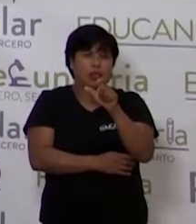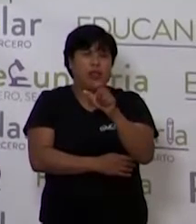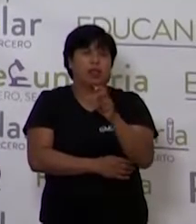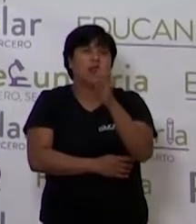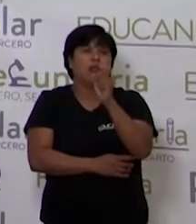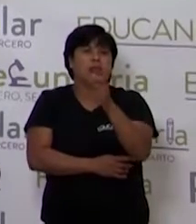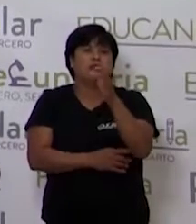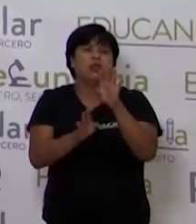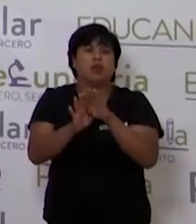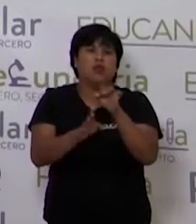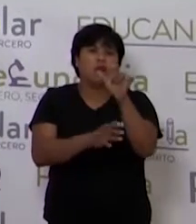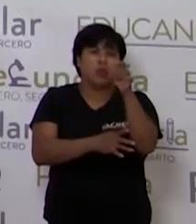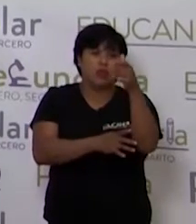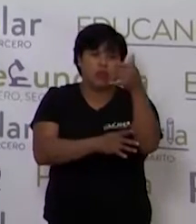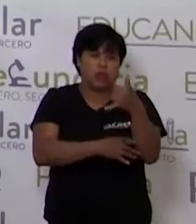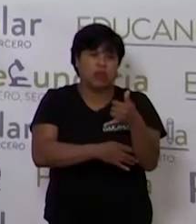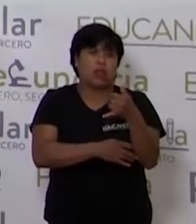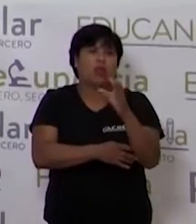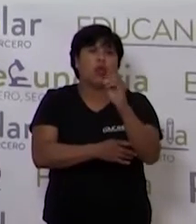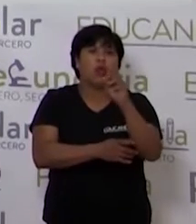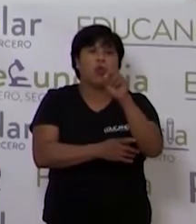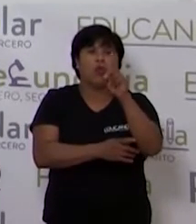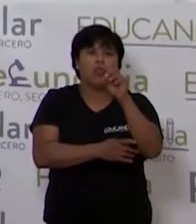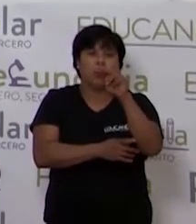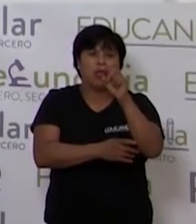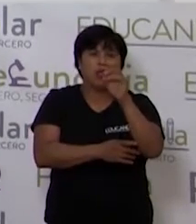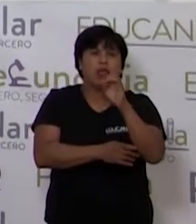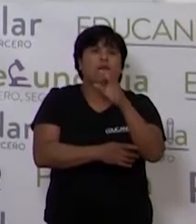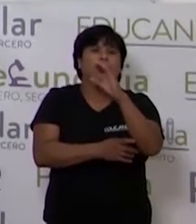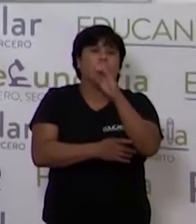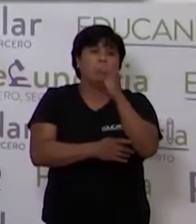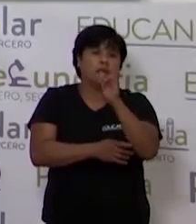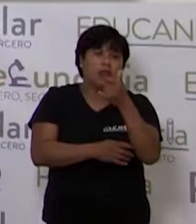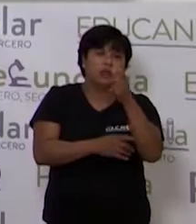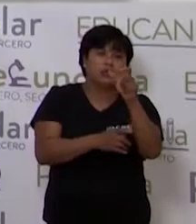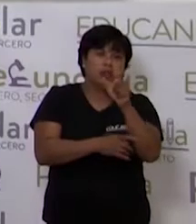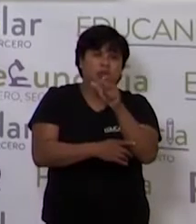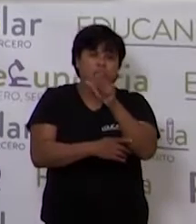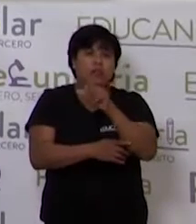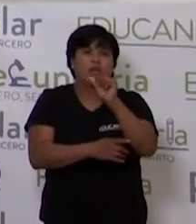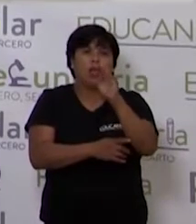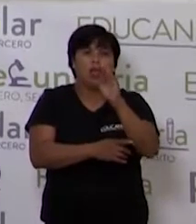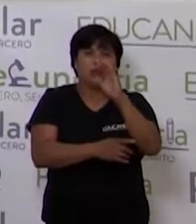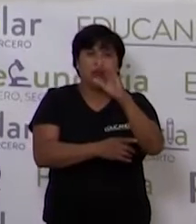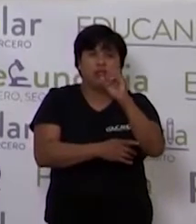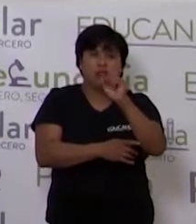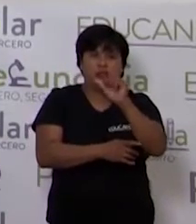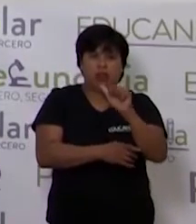las Y coordenadas y el eje de las X abscisa.